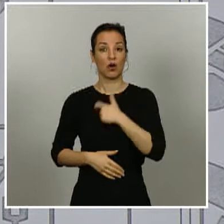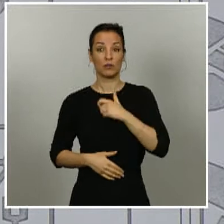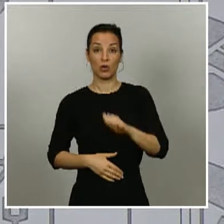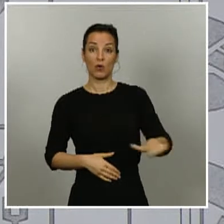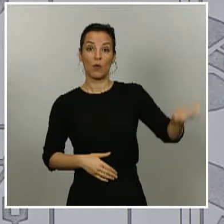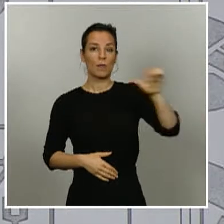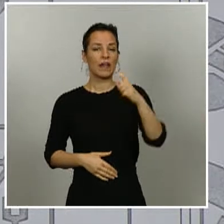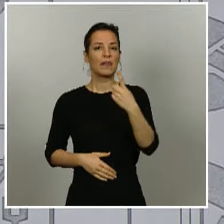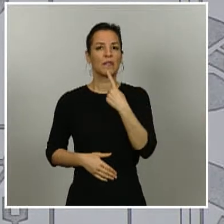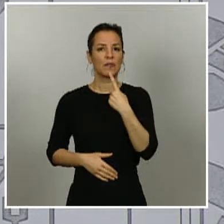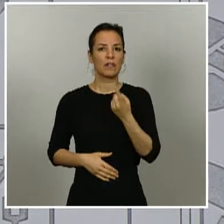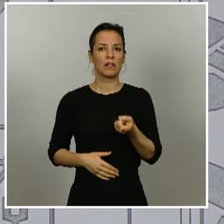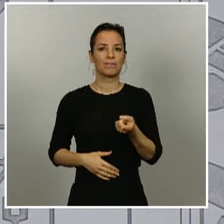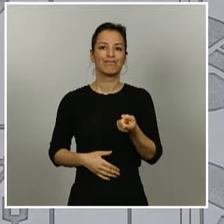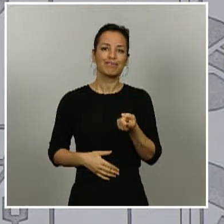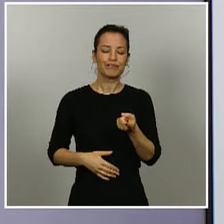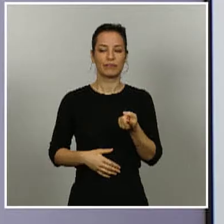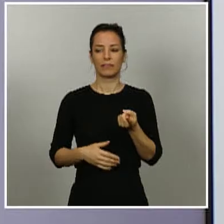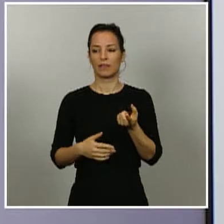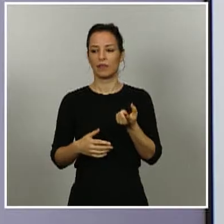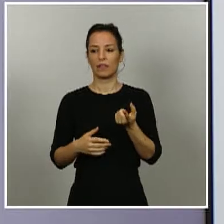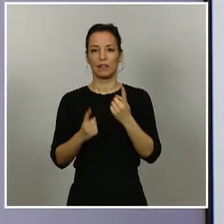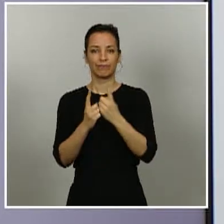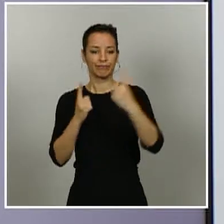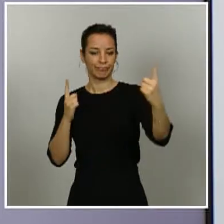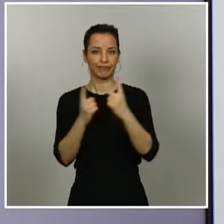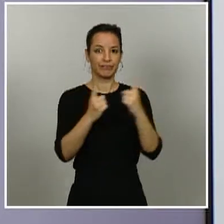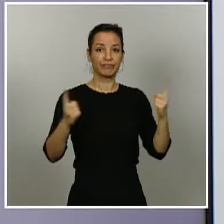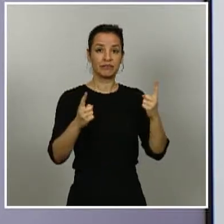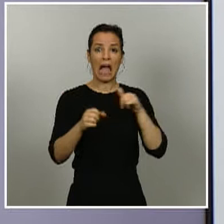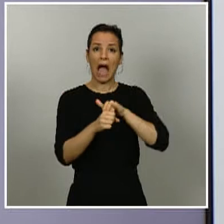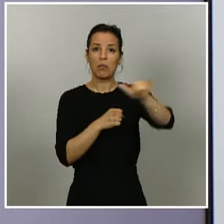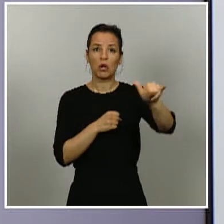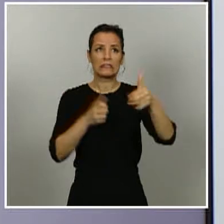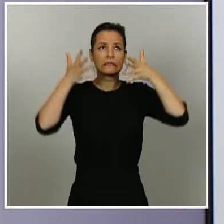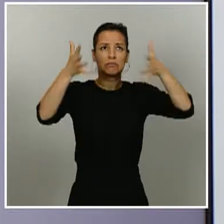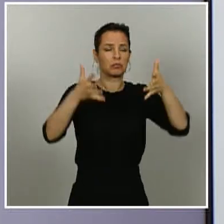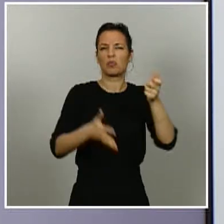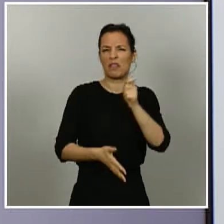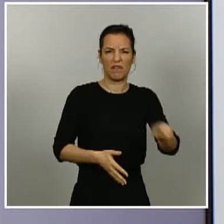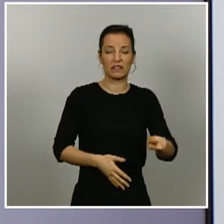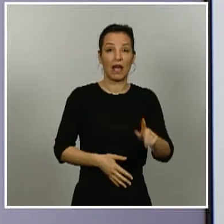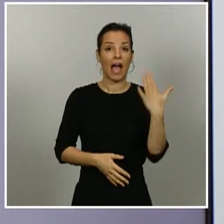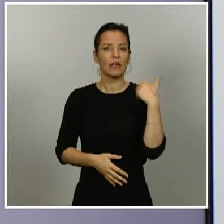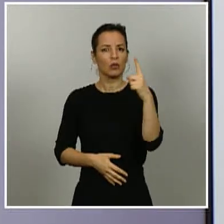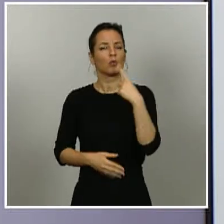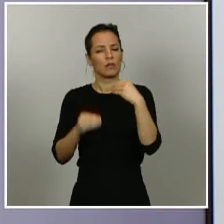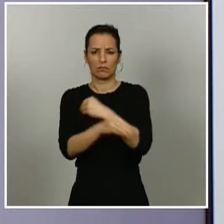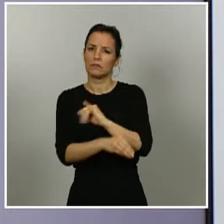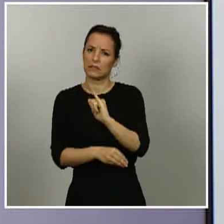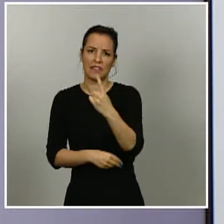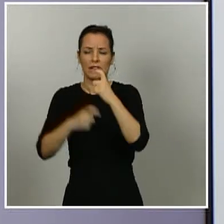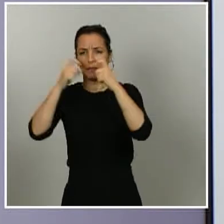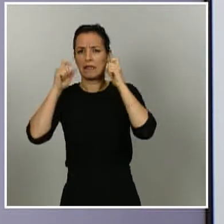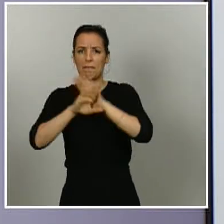necesario ni recomendable la distancia social o física en los aviones. Usted ayer dijo que sí lo era, que las mascarillas no eran suficientes. Si España